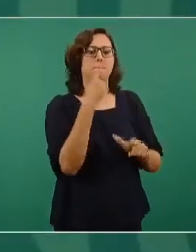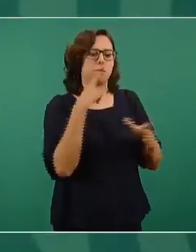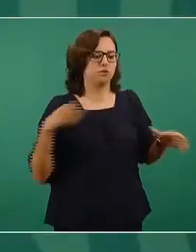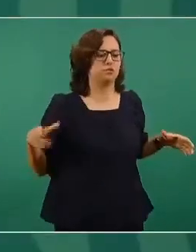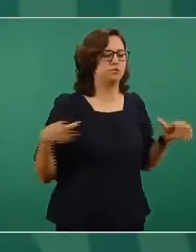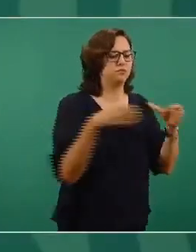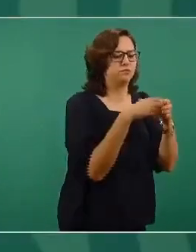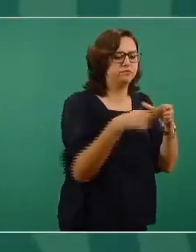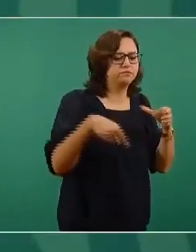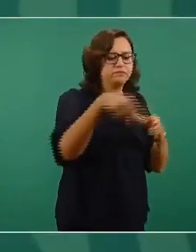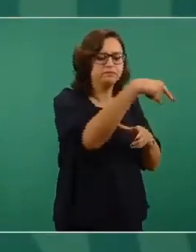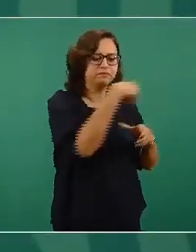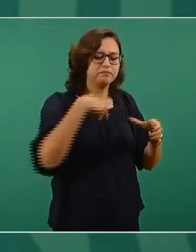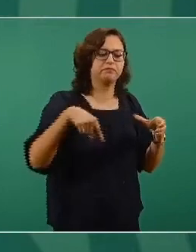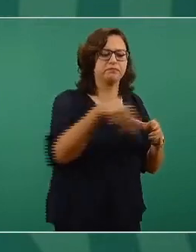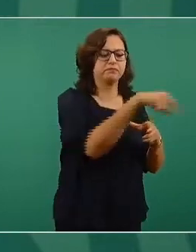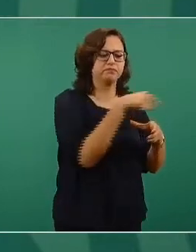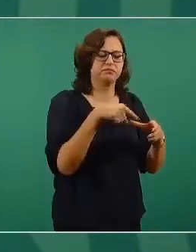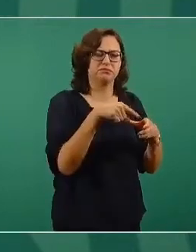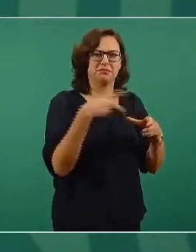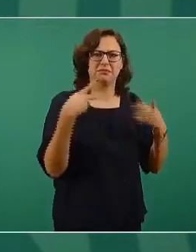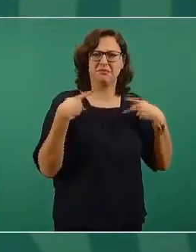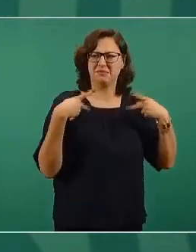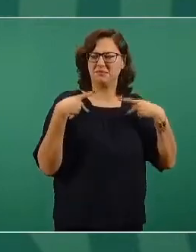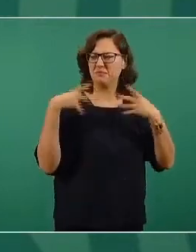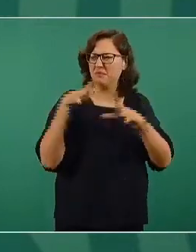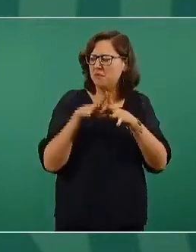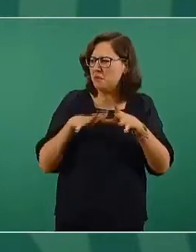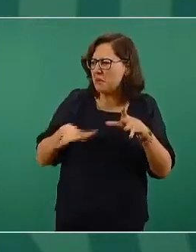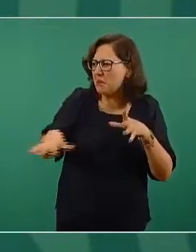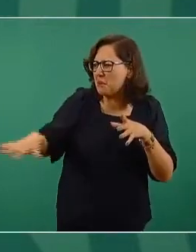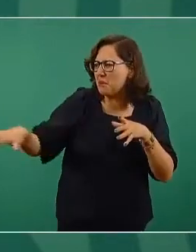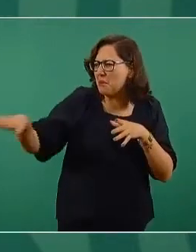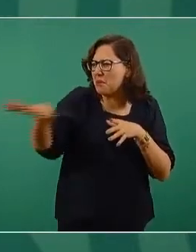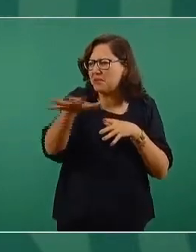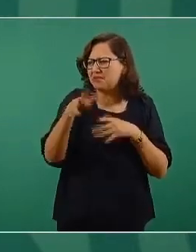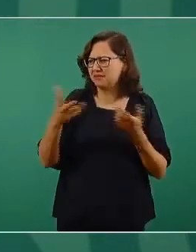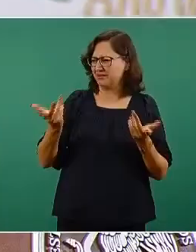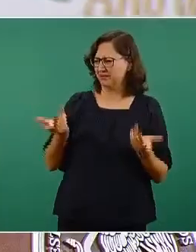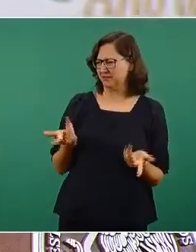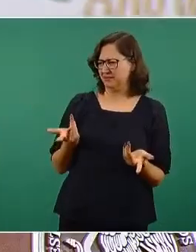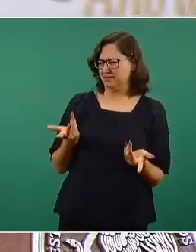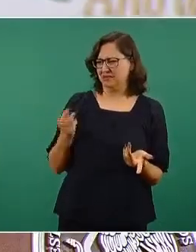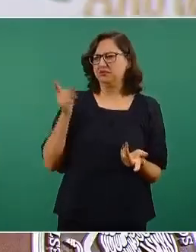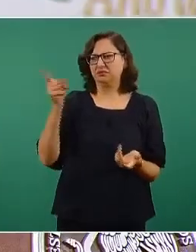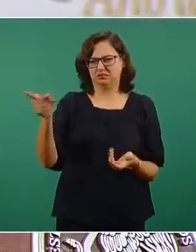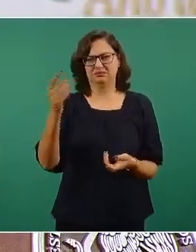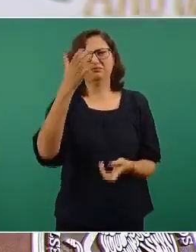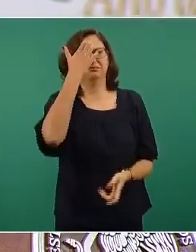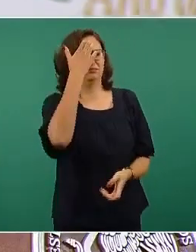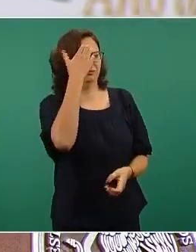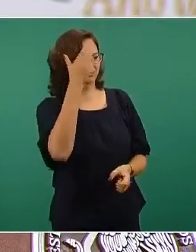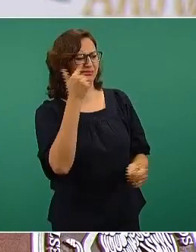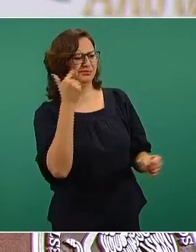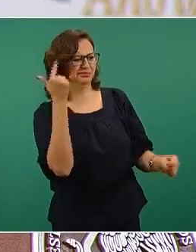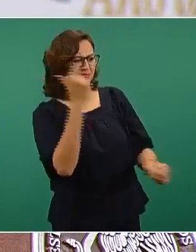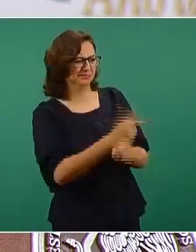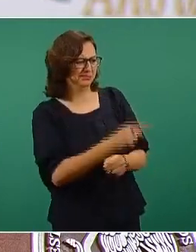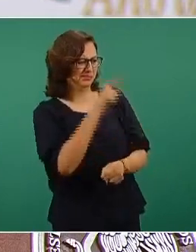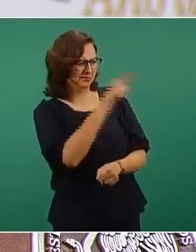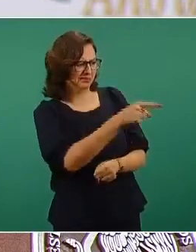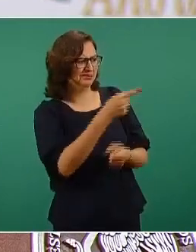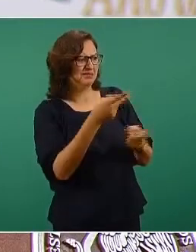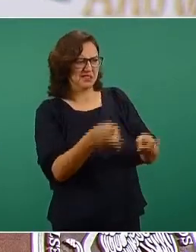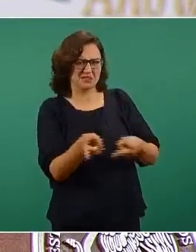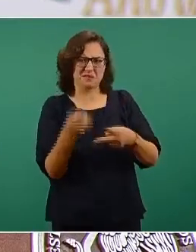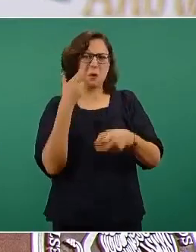internalizar de que la gente que sabía de que se robaban el dinero del